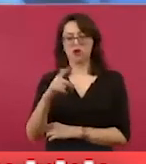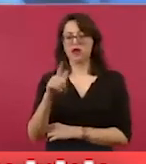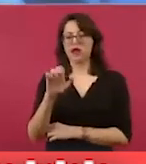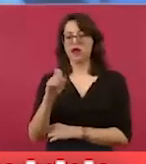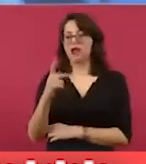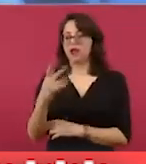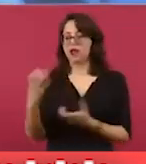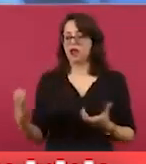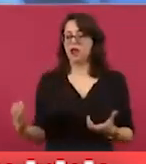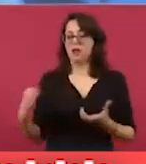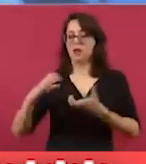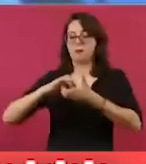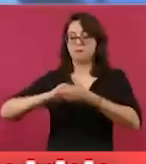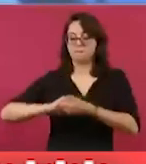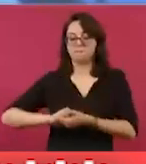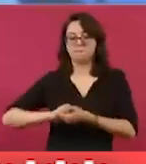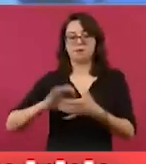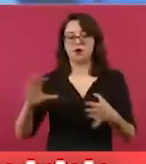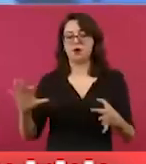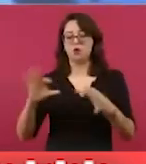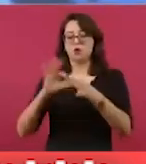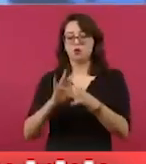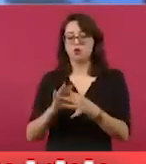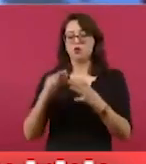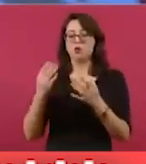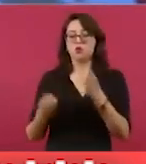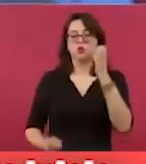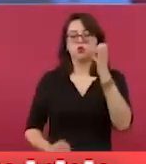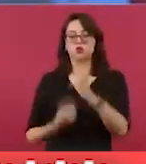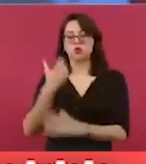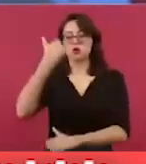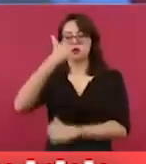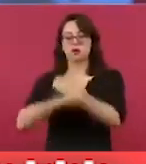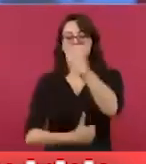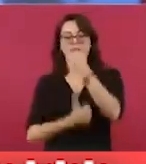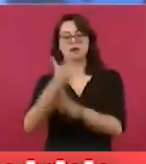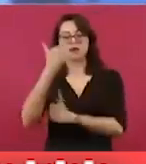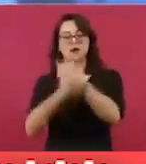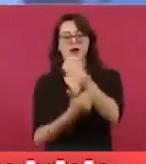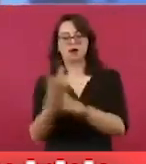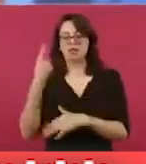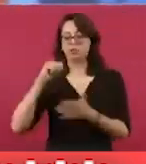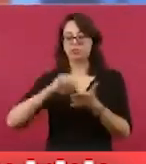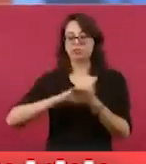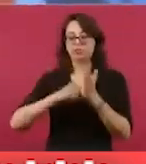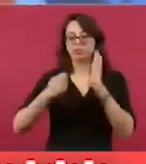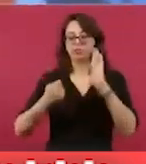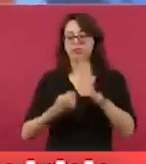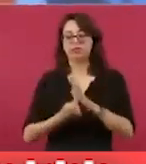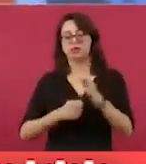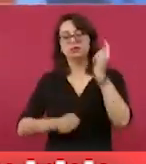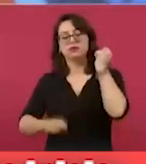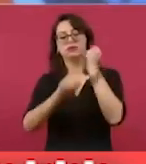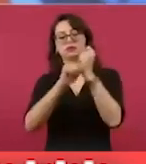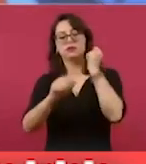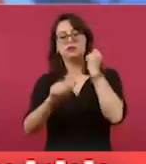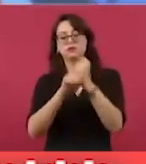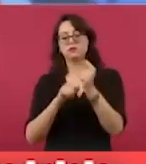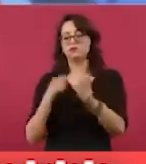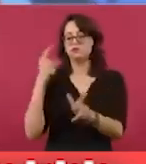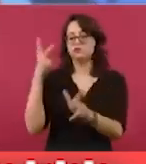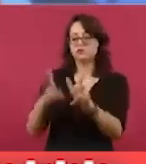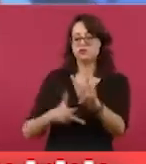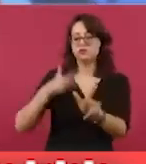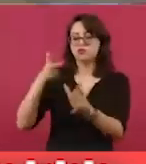de técnico en transporte ferroviario se da impartida en los planteles de Chetumal Y de Cancún tanto en el